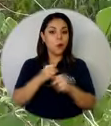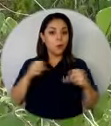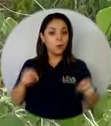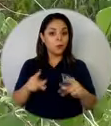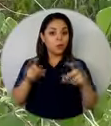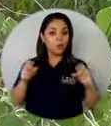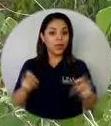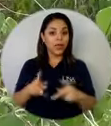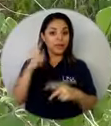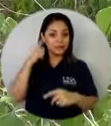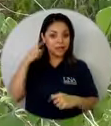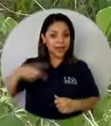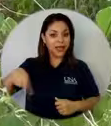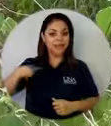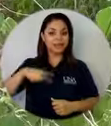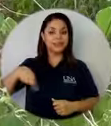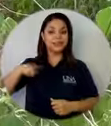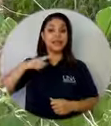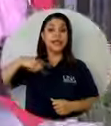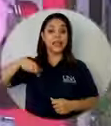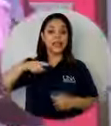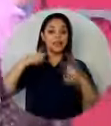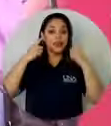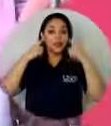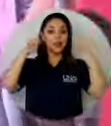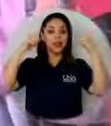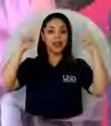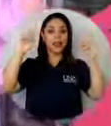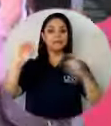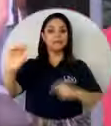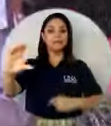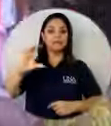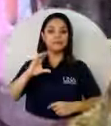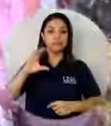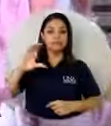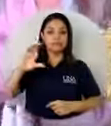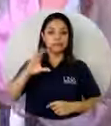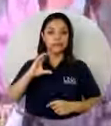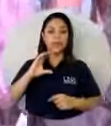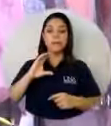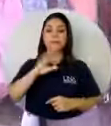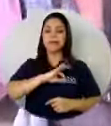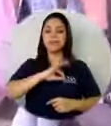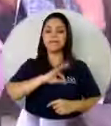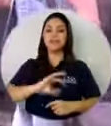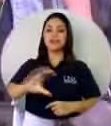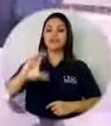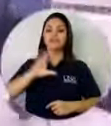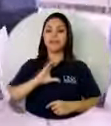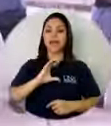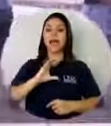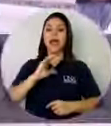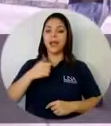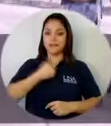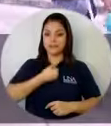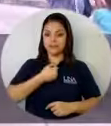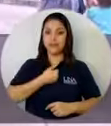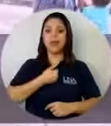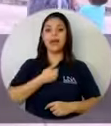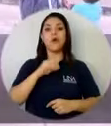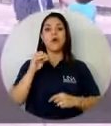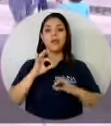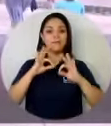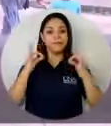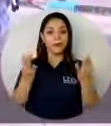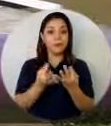oportunidades de empleo para ellas, empezar a generar ingresos que benefician no solo a las familias directamente de ellas, muchas de ellas son